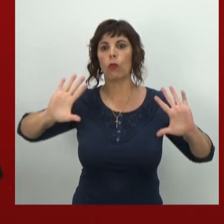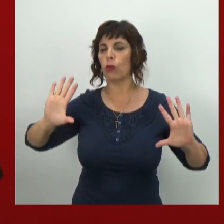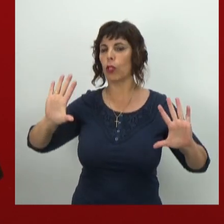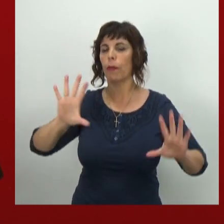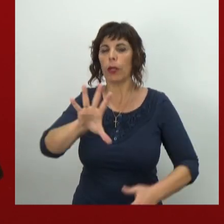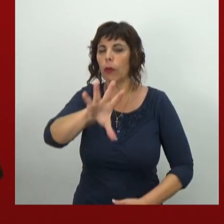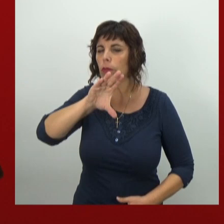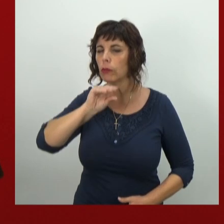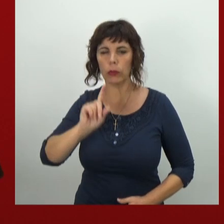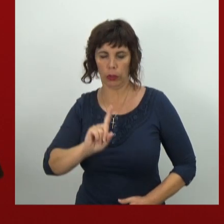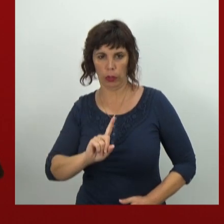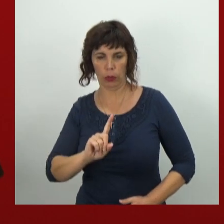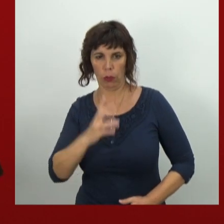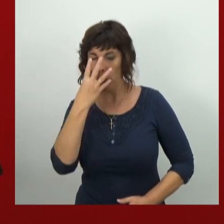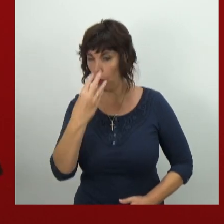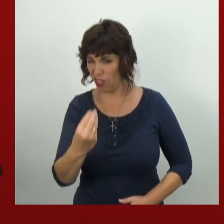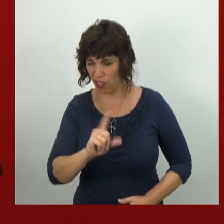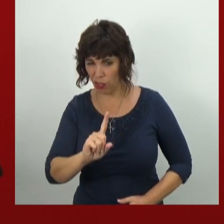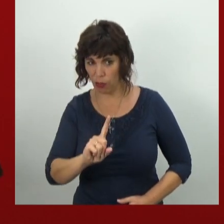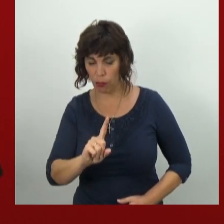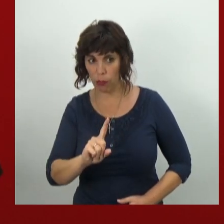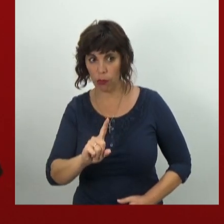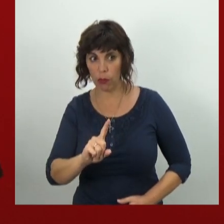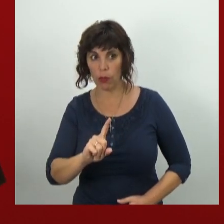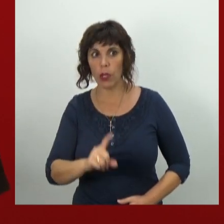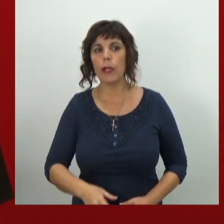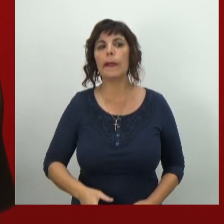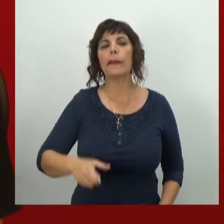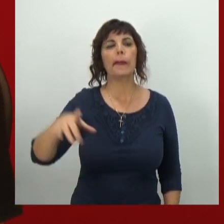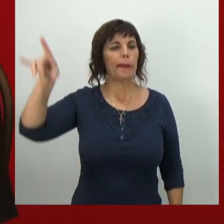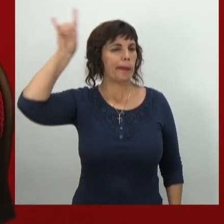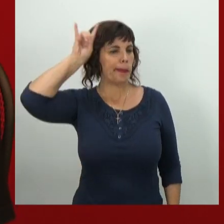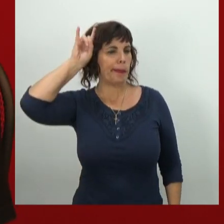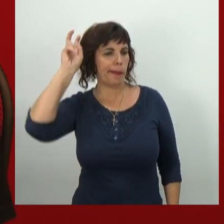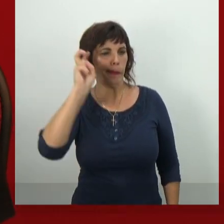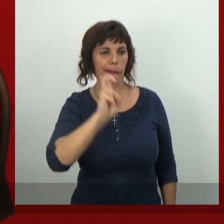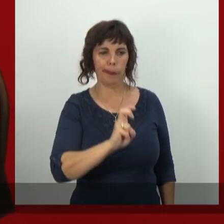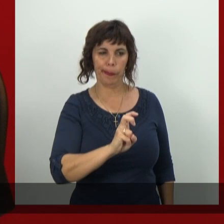malo y arrebata lo que fue sembrado en su corazón.